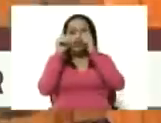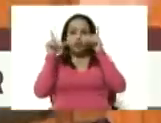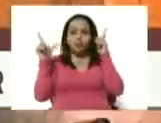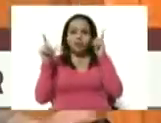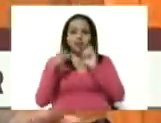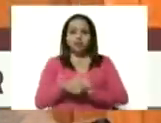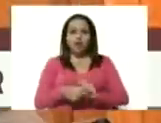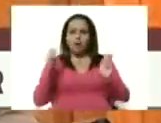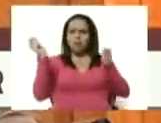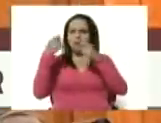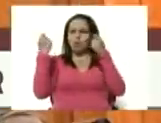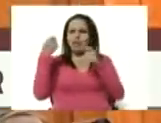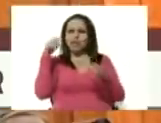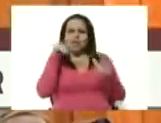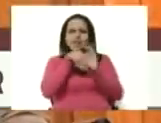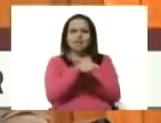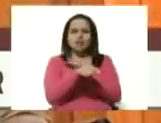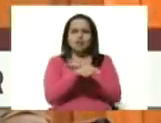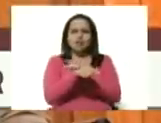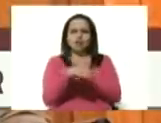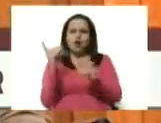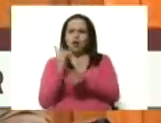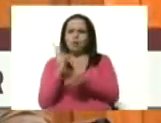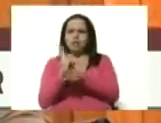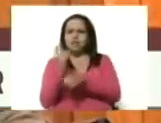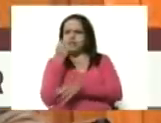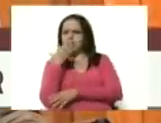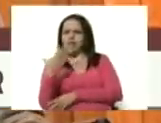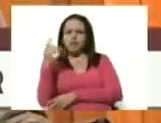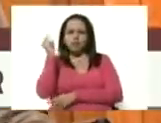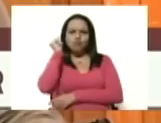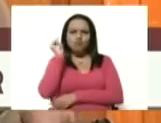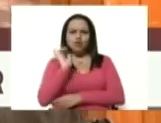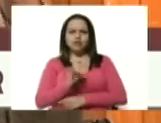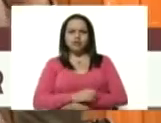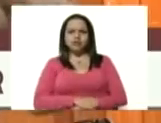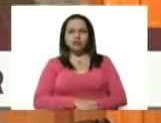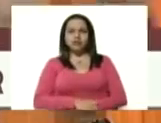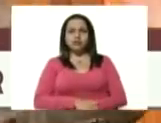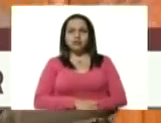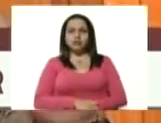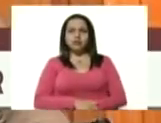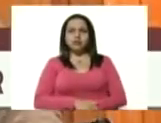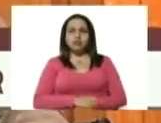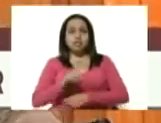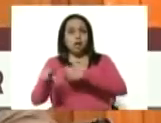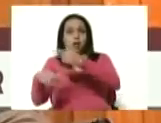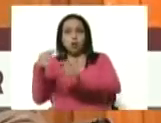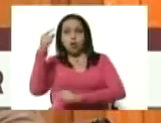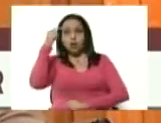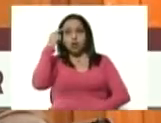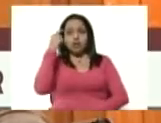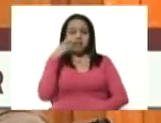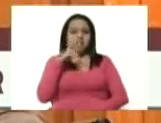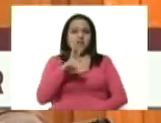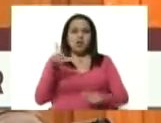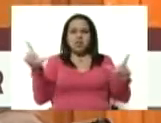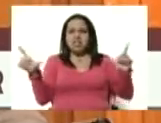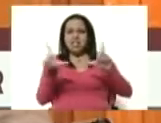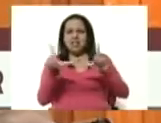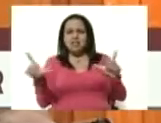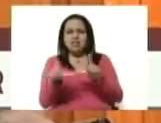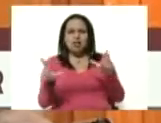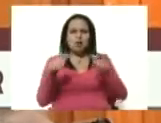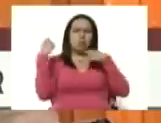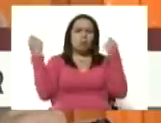una protesta en un concurso de belleza. Y al otro día eso salió en todos los medios, nacionales e